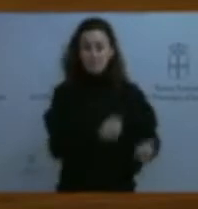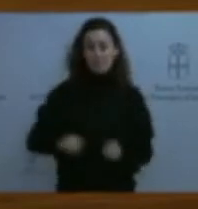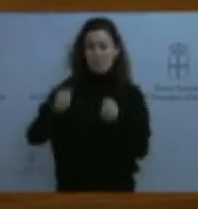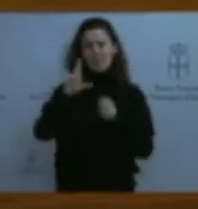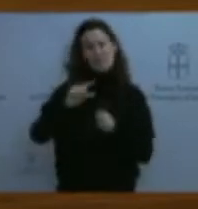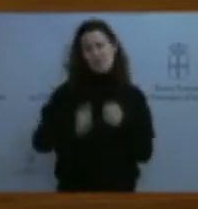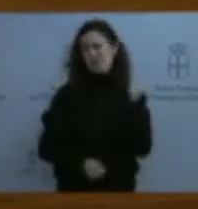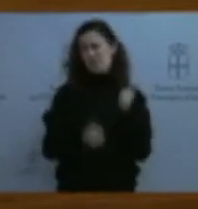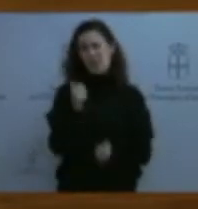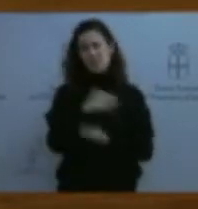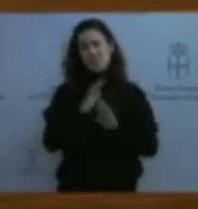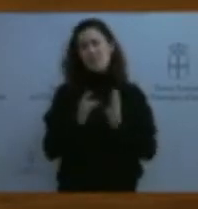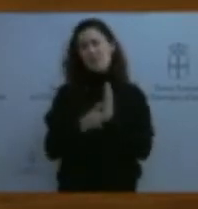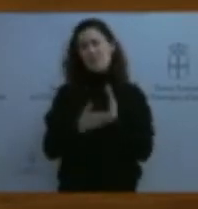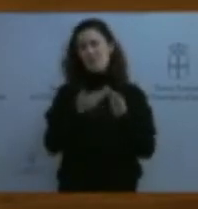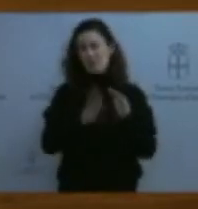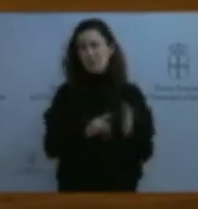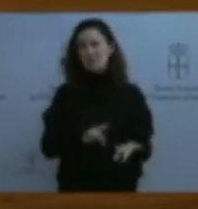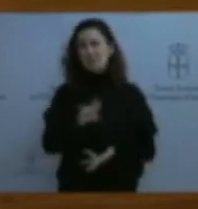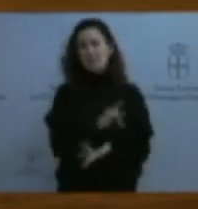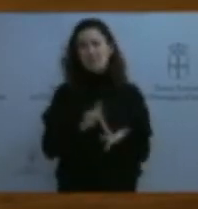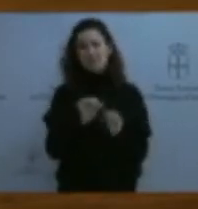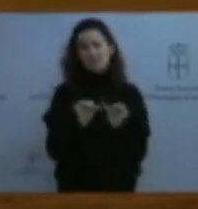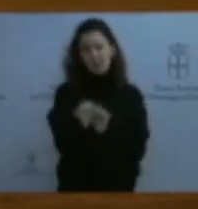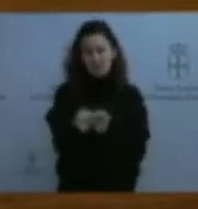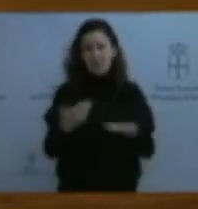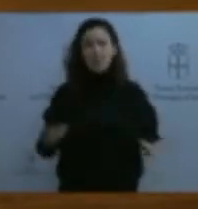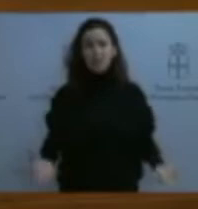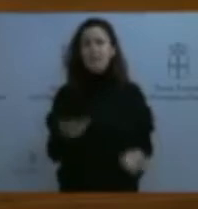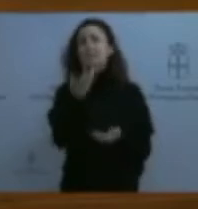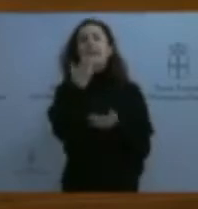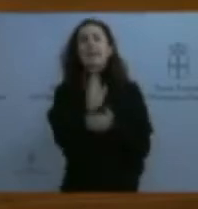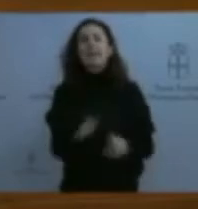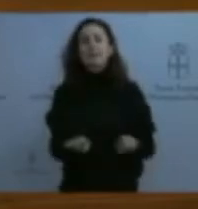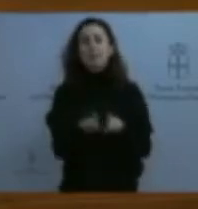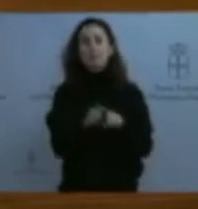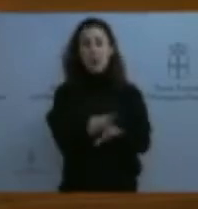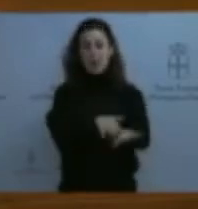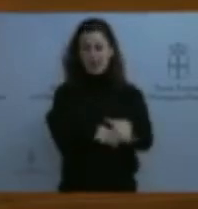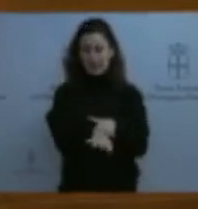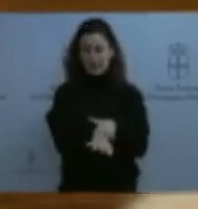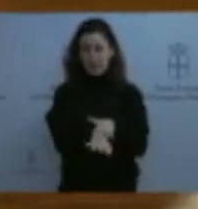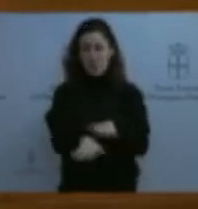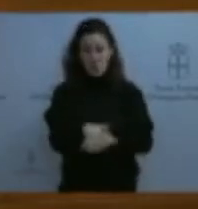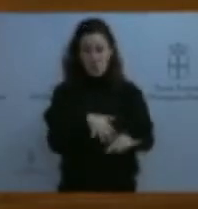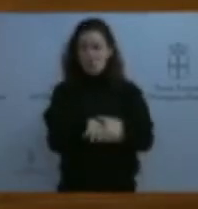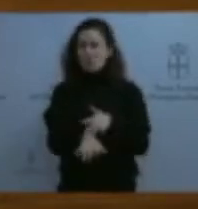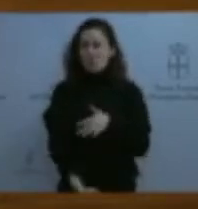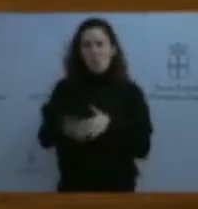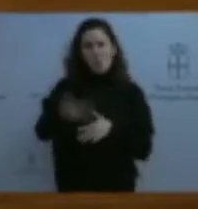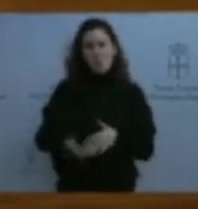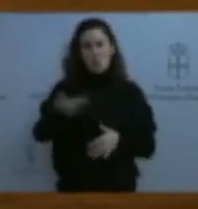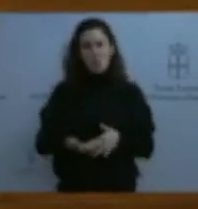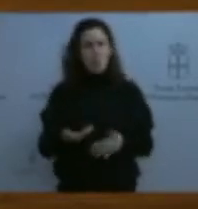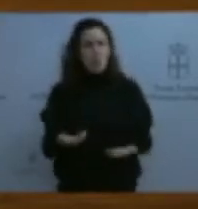y, por lo tanto, de menor calidad. Y el ejemplo, por ejemplo, de los guantes, ¿no? Un material que resulta imprescindible